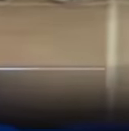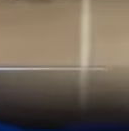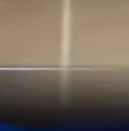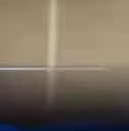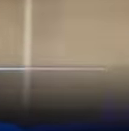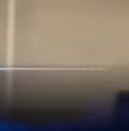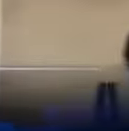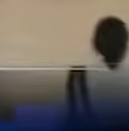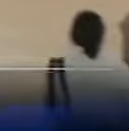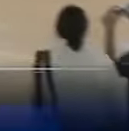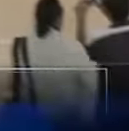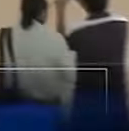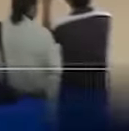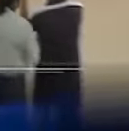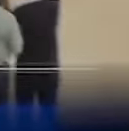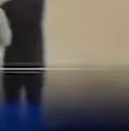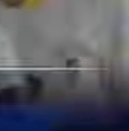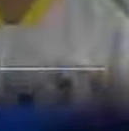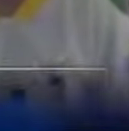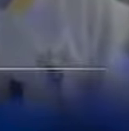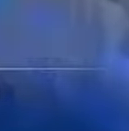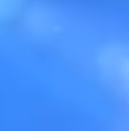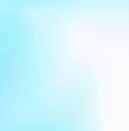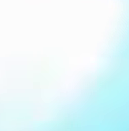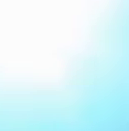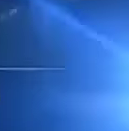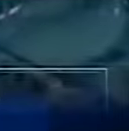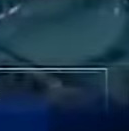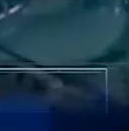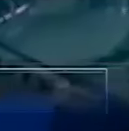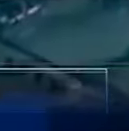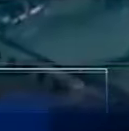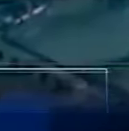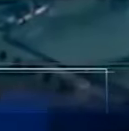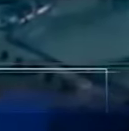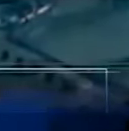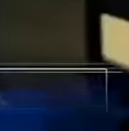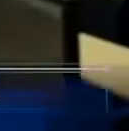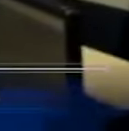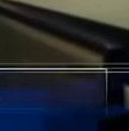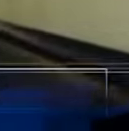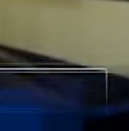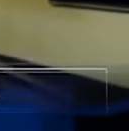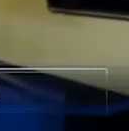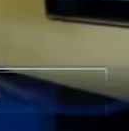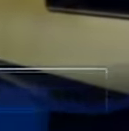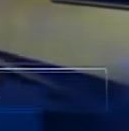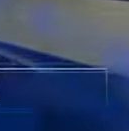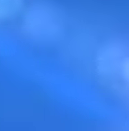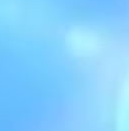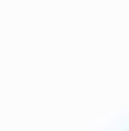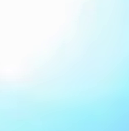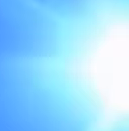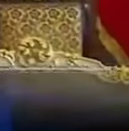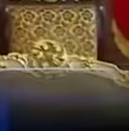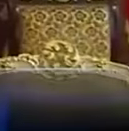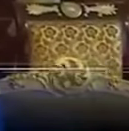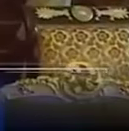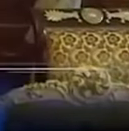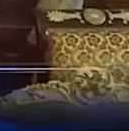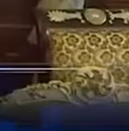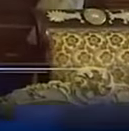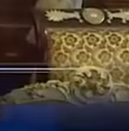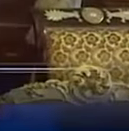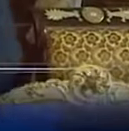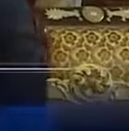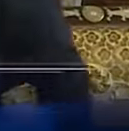Cuenca es escenario de los Juegos Deportivos Nacionales. Hidroeléctrica Sopladora será inaugurada el día de mañana. Ecuador